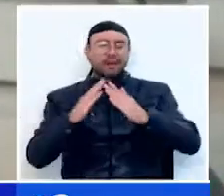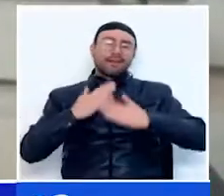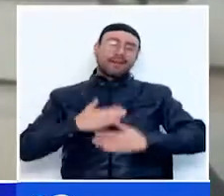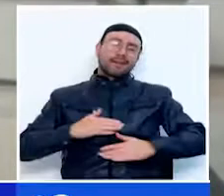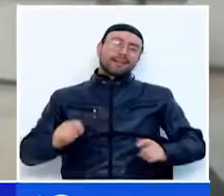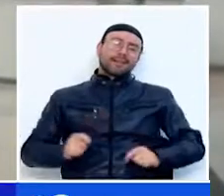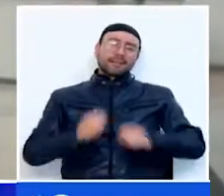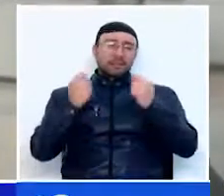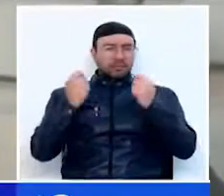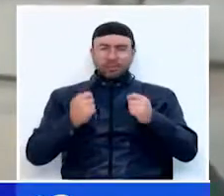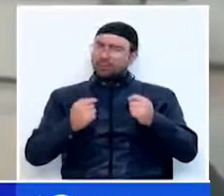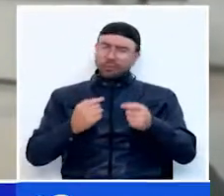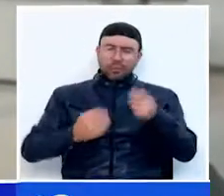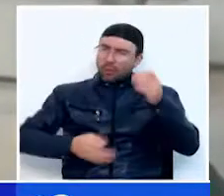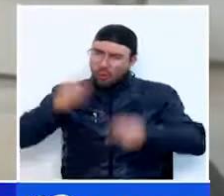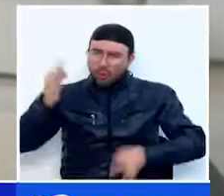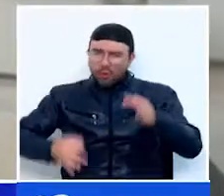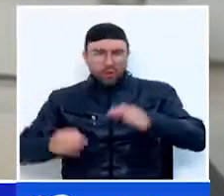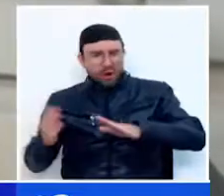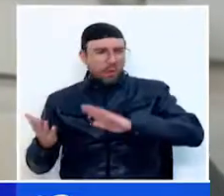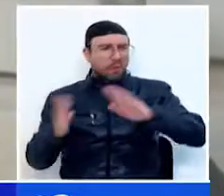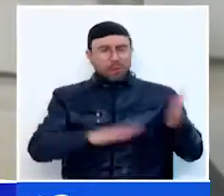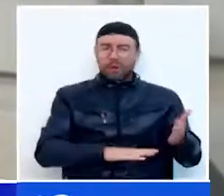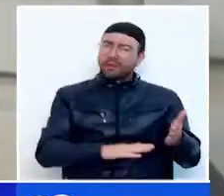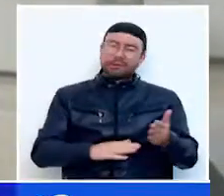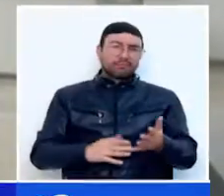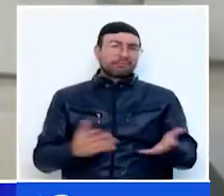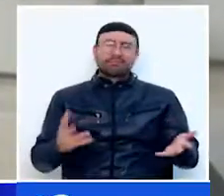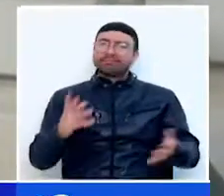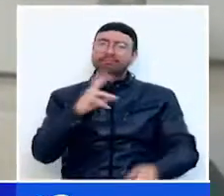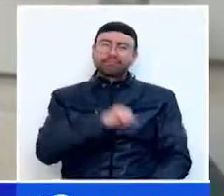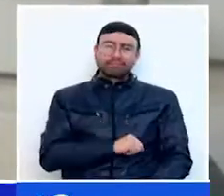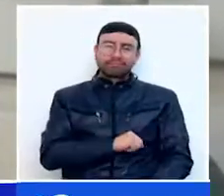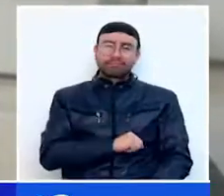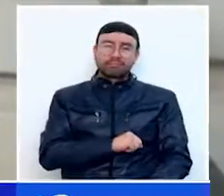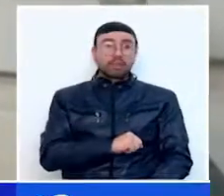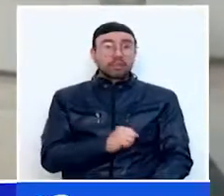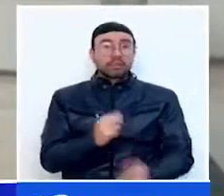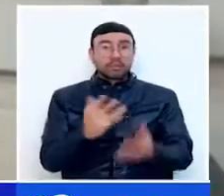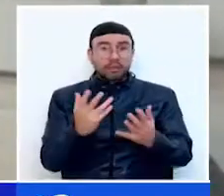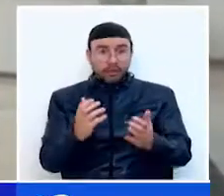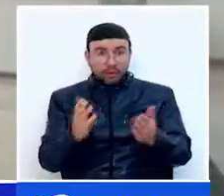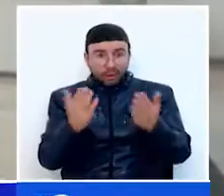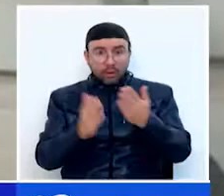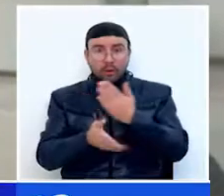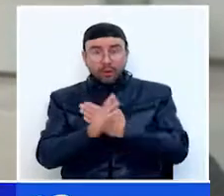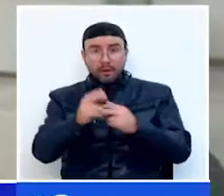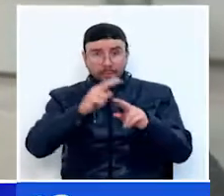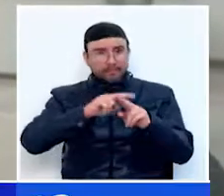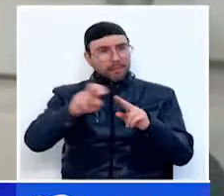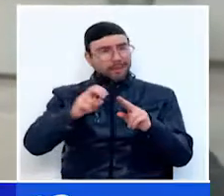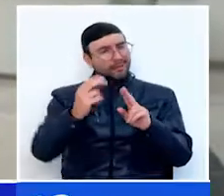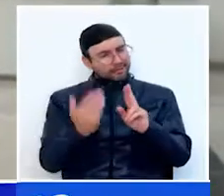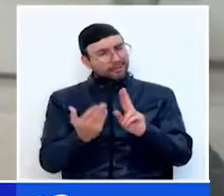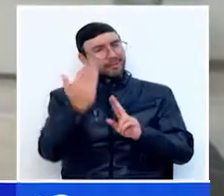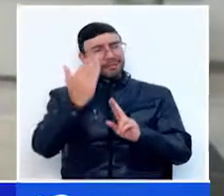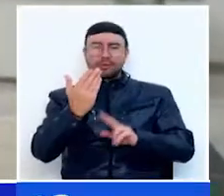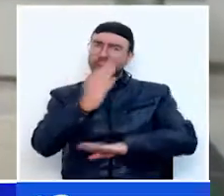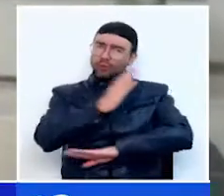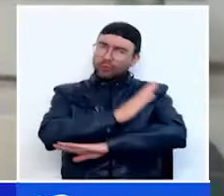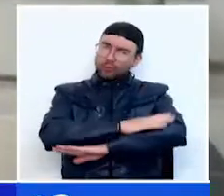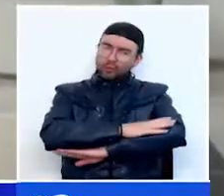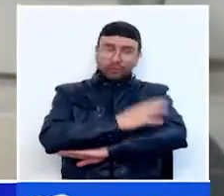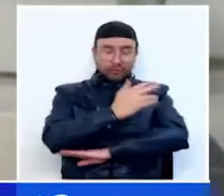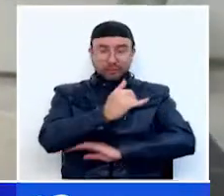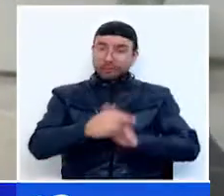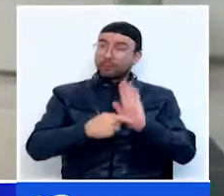pueda justificar que se pierda una vida. Entonces, de esta manera, queremos que siga Manizales siendo una ciudad que demuestra todo